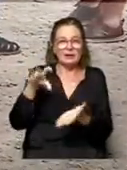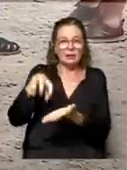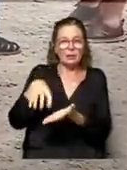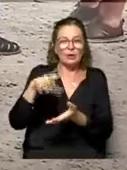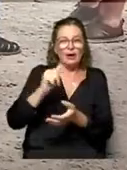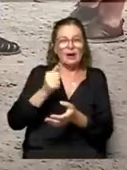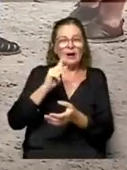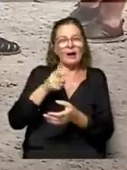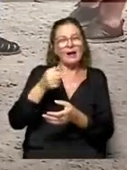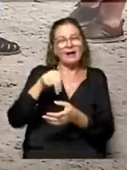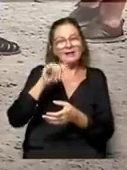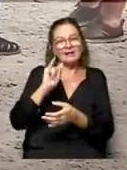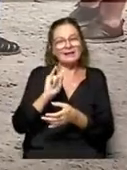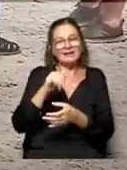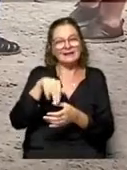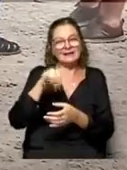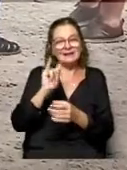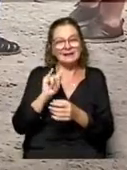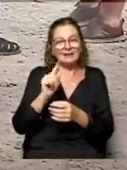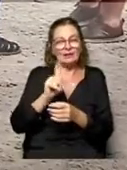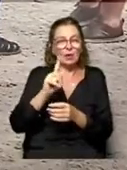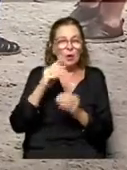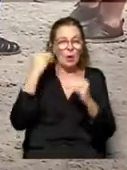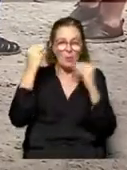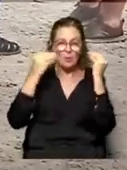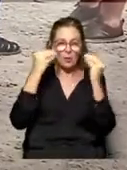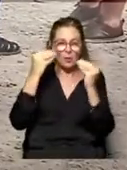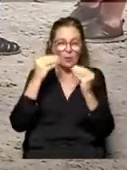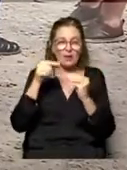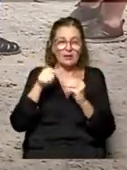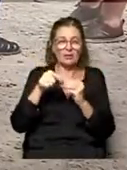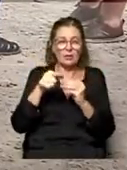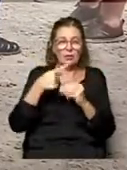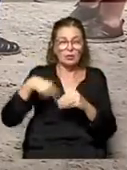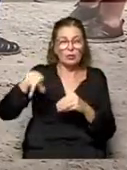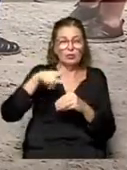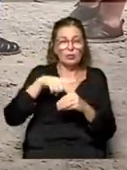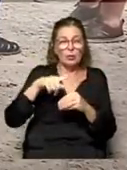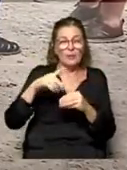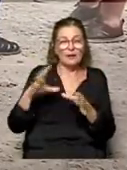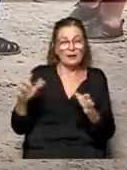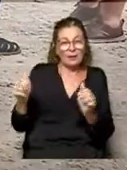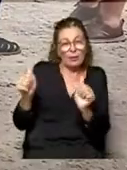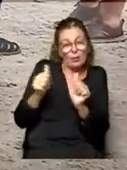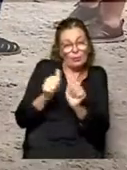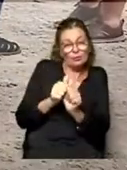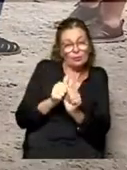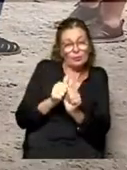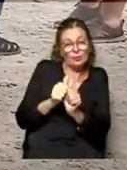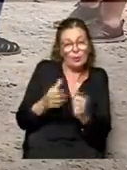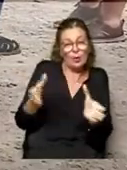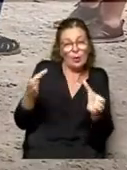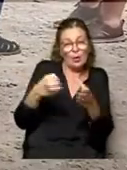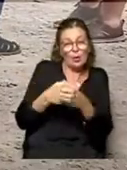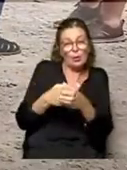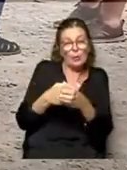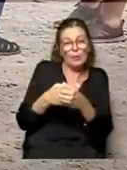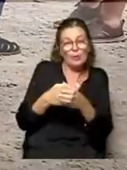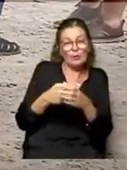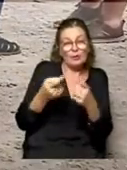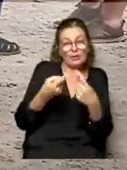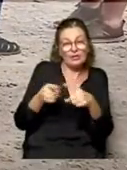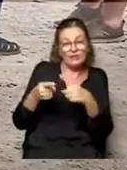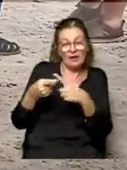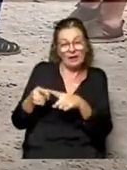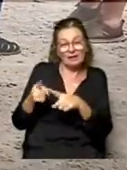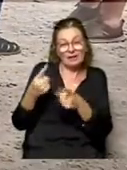Gandini. No nos preocupa eso, nosotros somos más que una coalición, ya a esta altura somos un partido, con diferentes